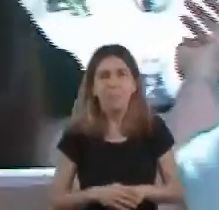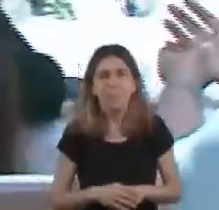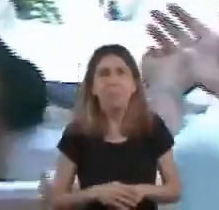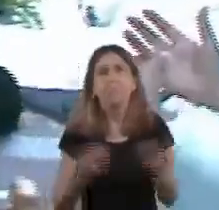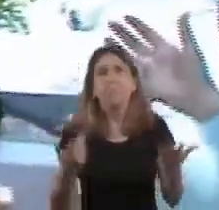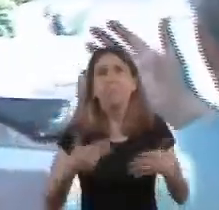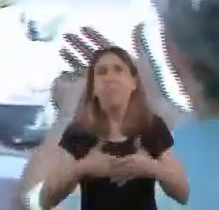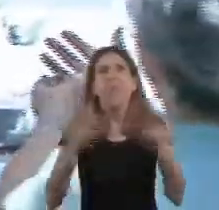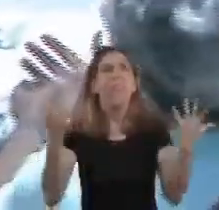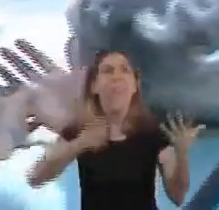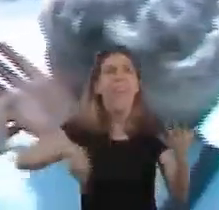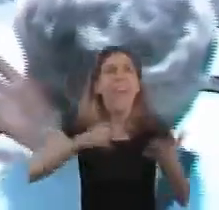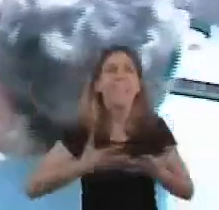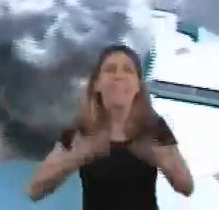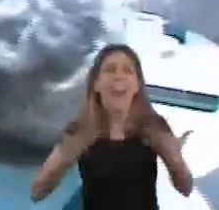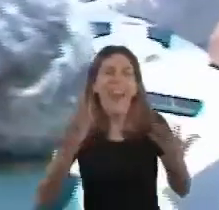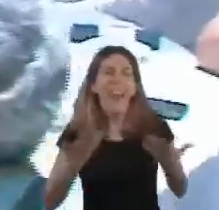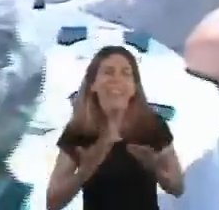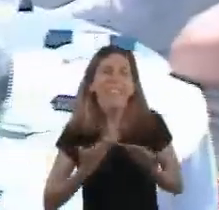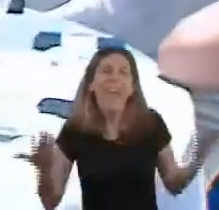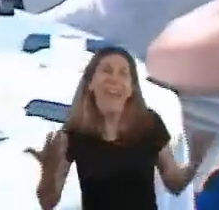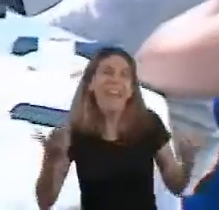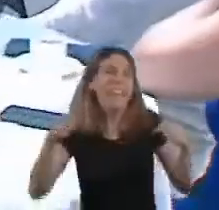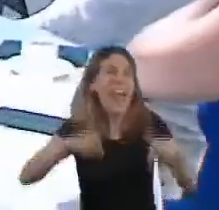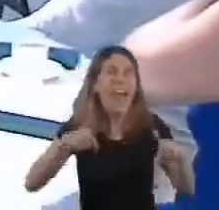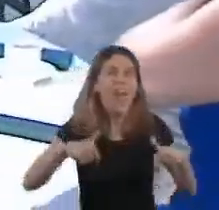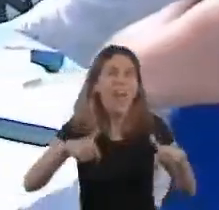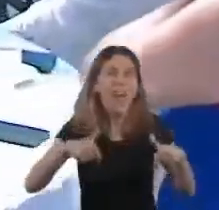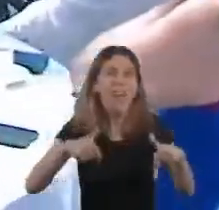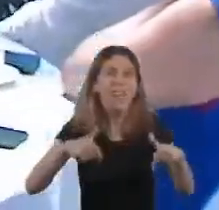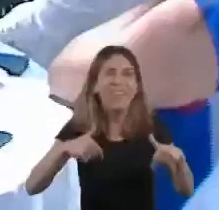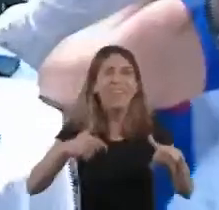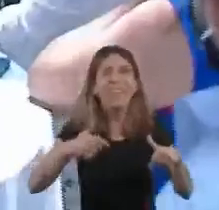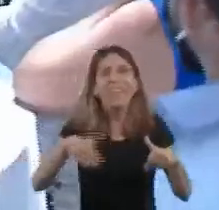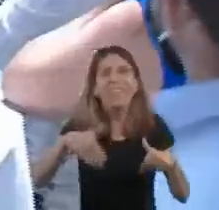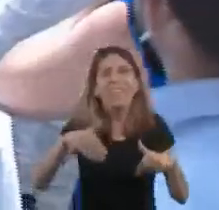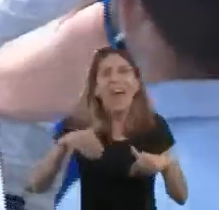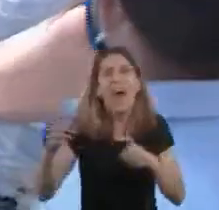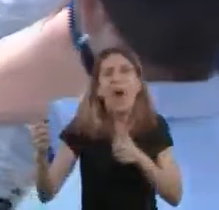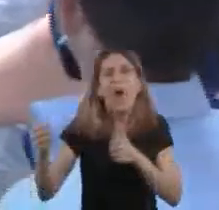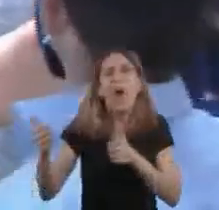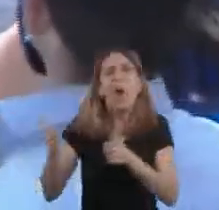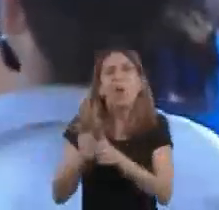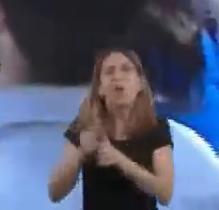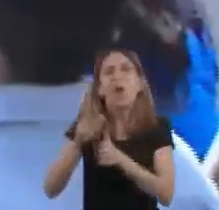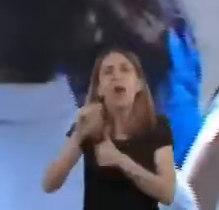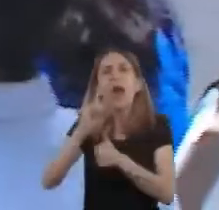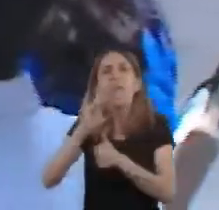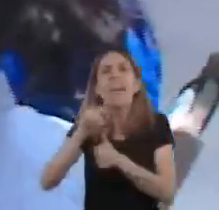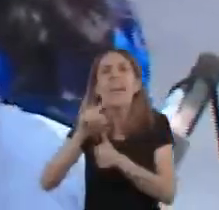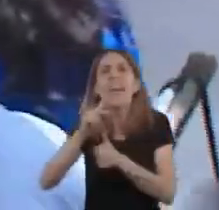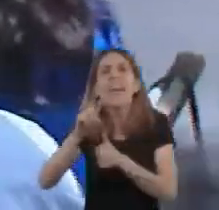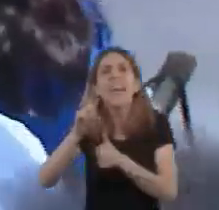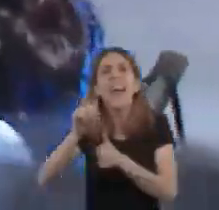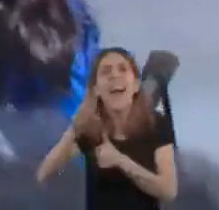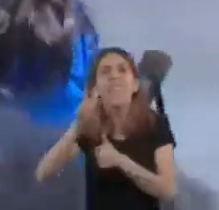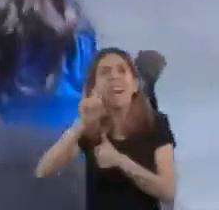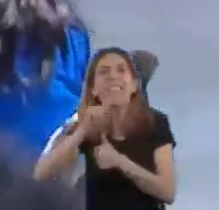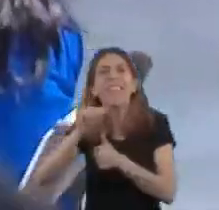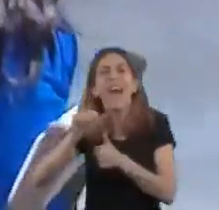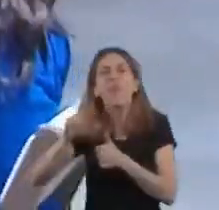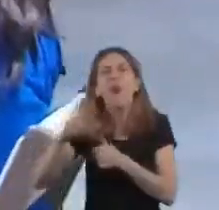es un día de alegría, es un día de felicidad, ahora voy a hacer como... Vamos a ir con Roberta como los novios, vamos a ir por las mesas a sacarnos fotos con todos